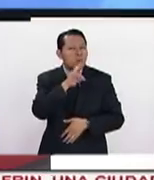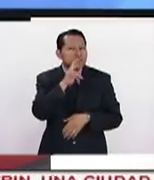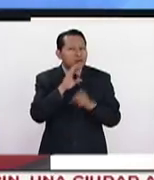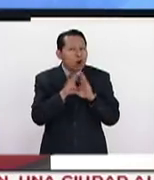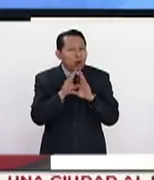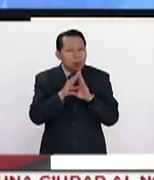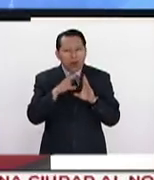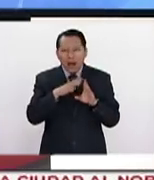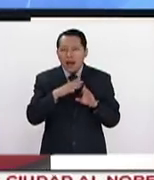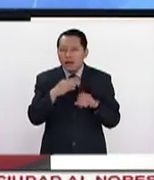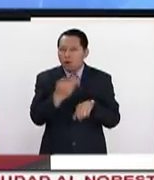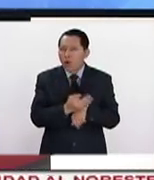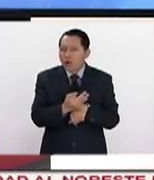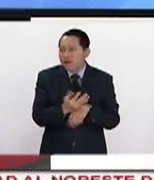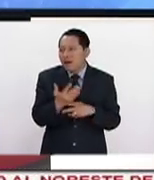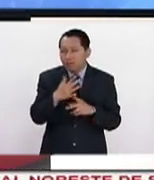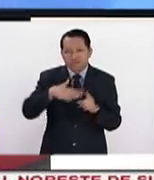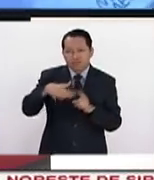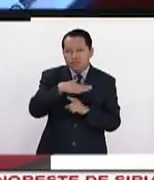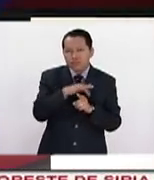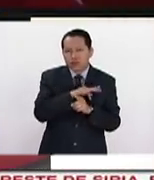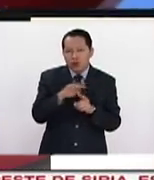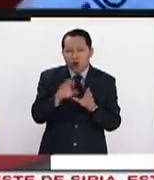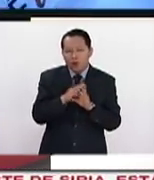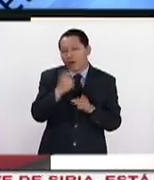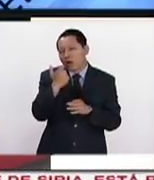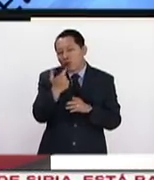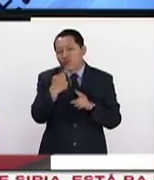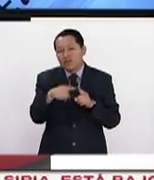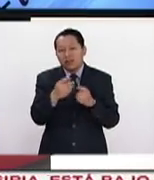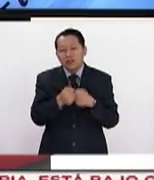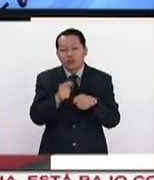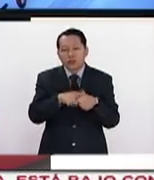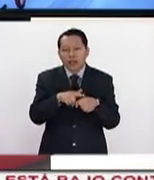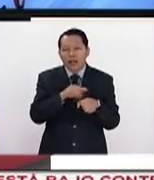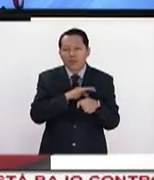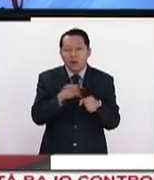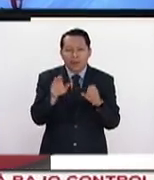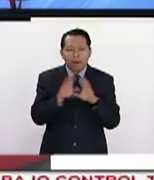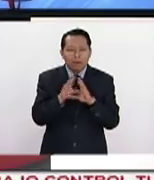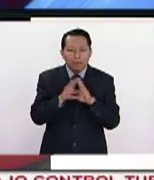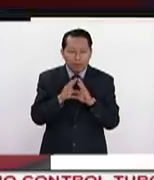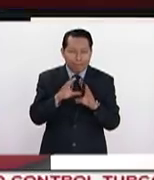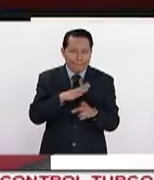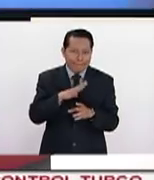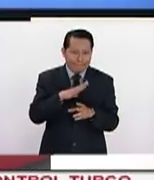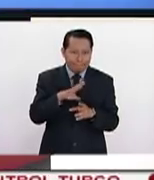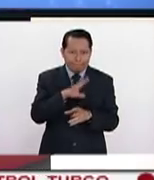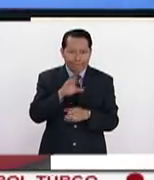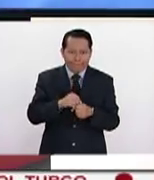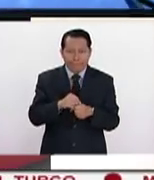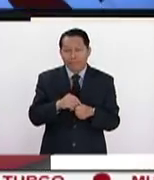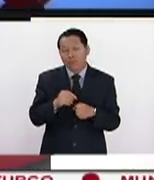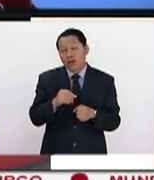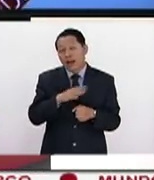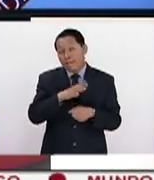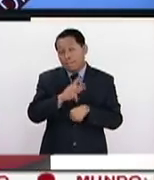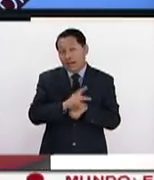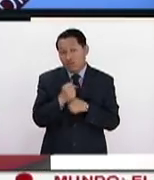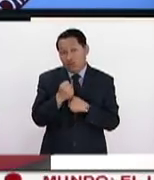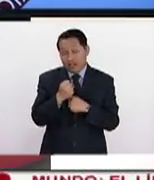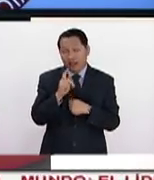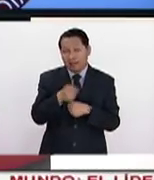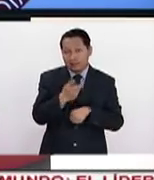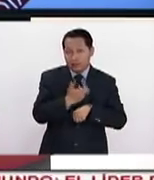este concierto geopolítico desde una perspectiva económica, social, donde hay otros dos países muy fuertes, que es Estados